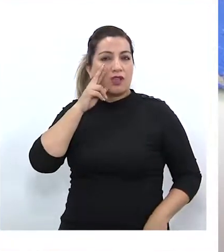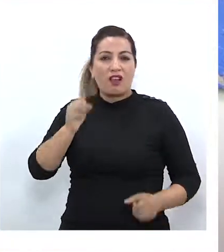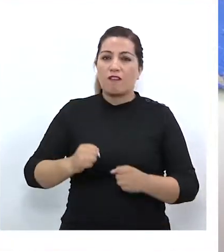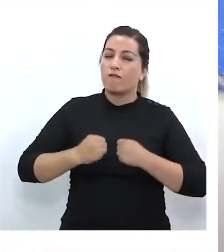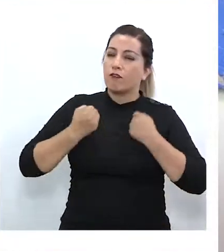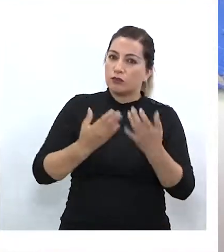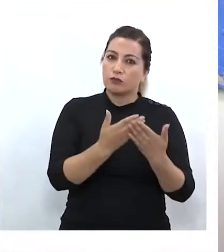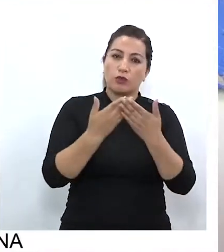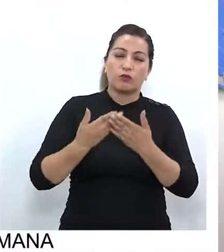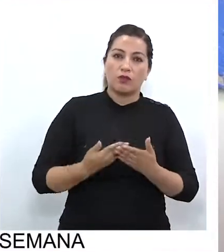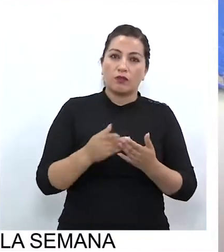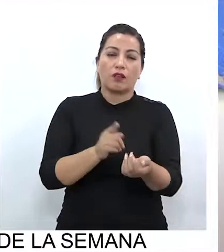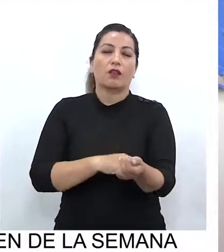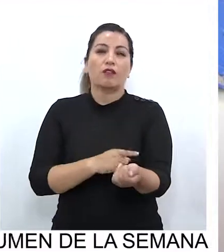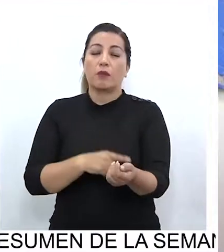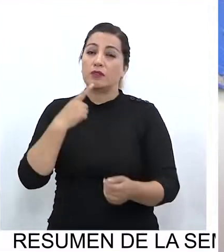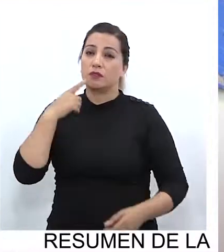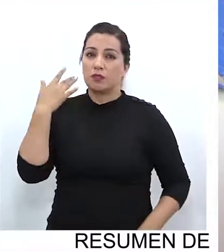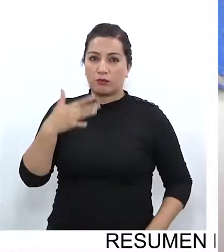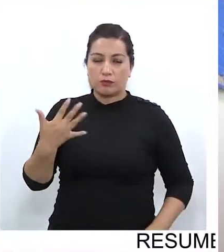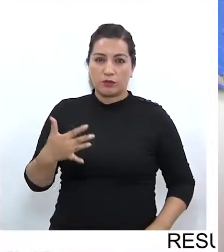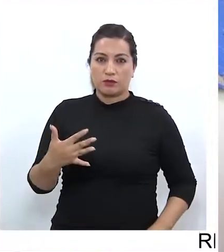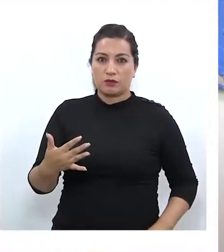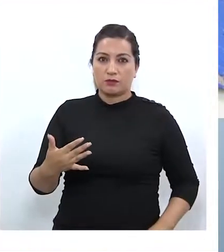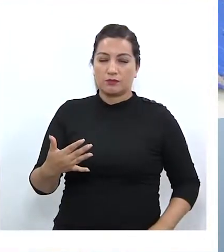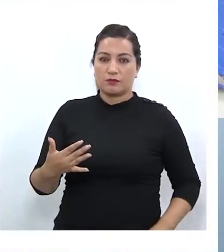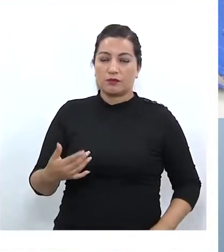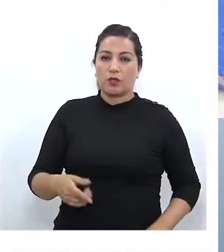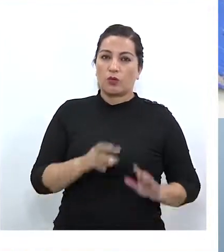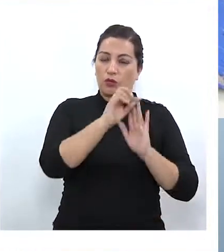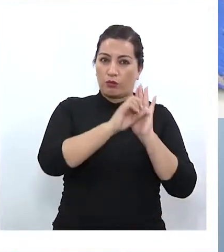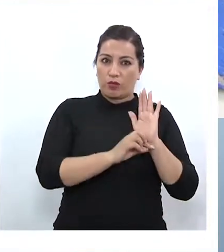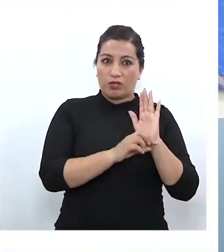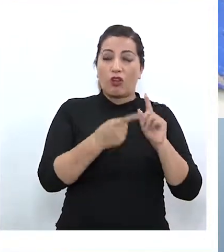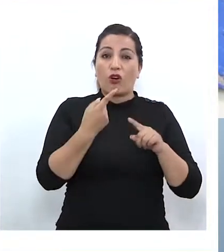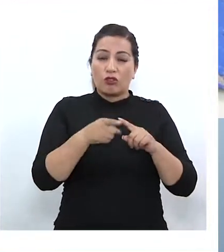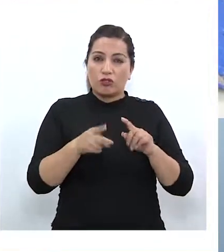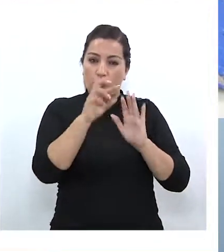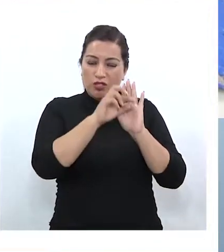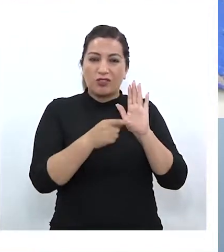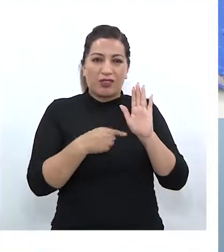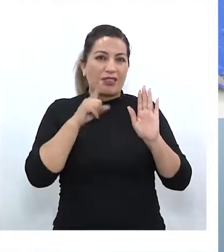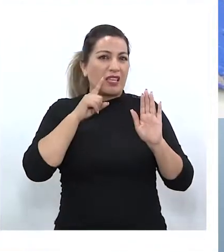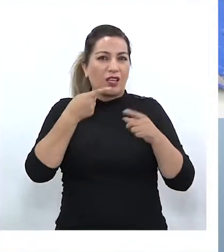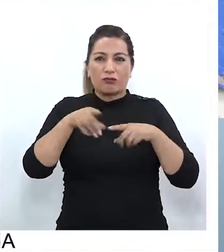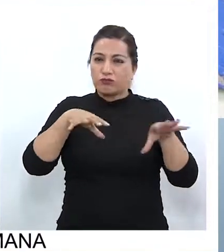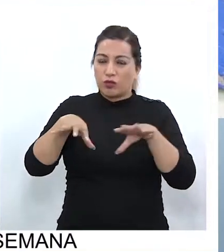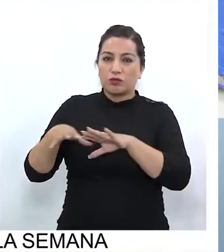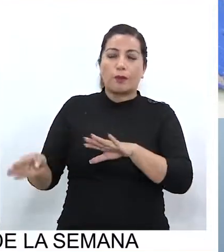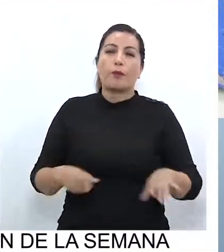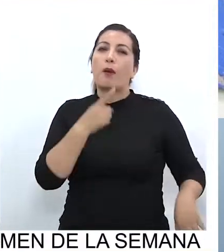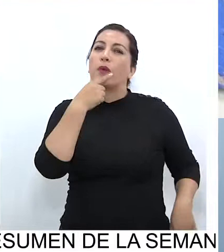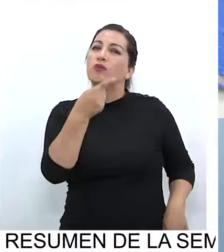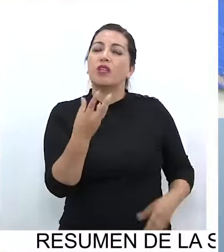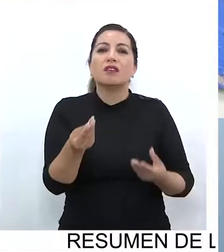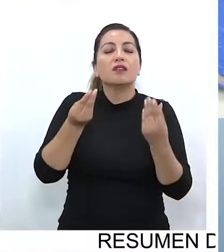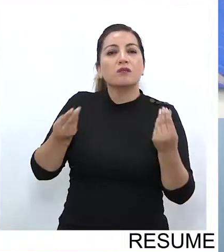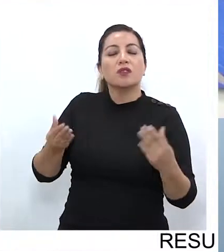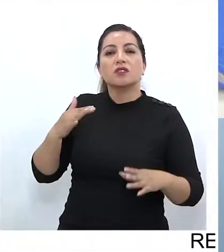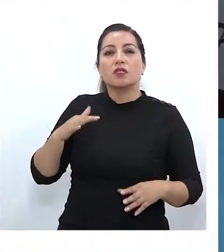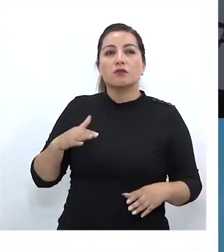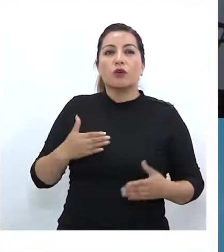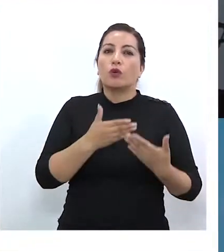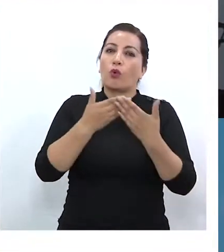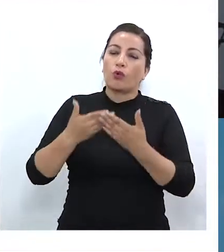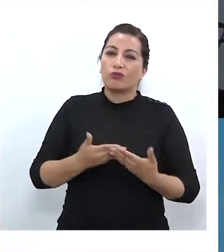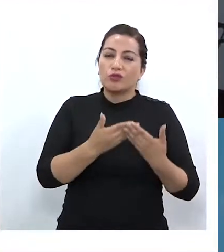familia es fundamental, y en esa línea va una parte del proyecto, porque también el proyecto tiene otros elementos. ¿Qué pasa con los chicos que